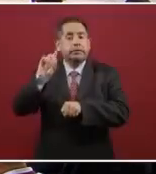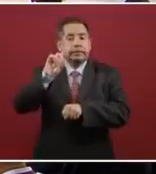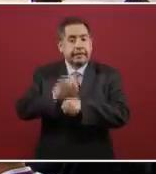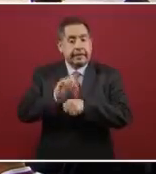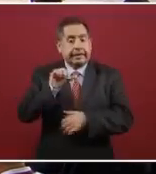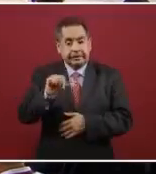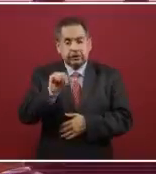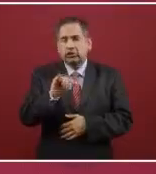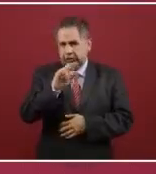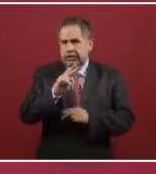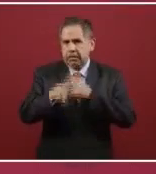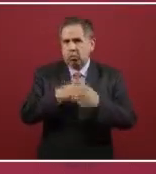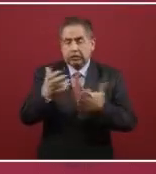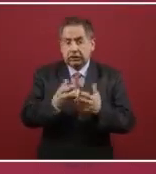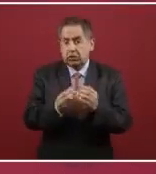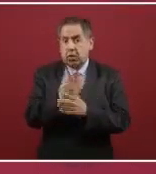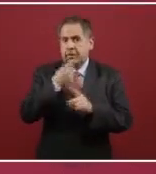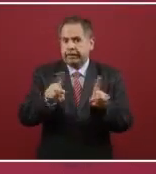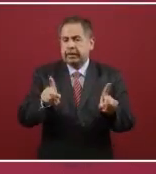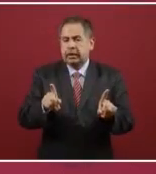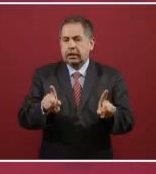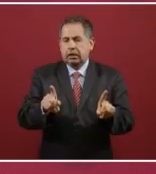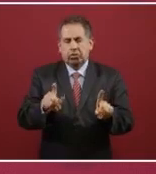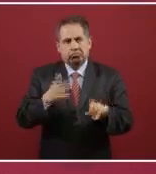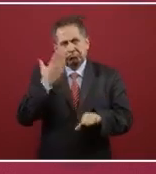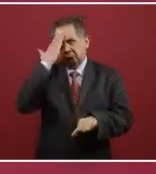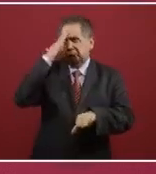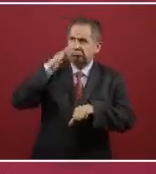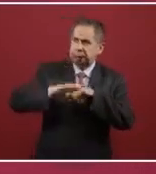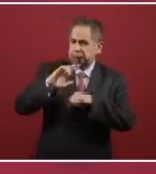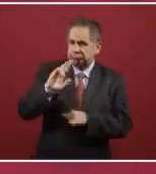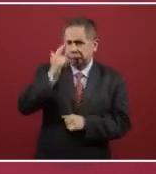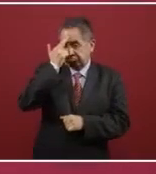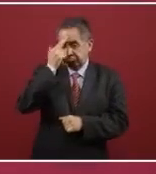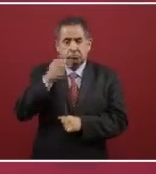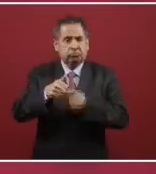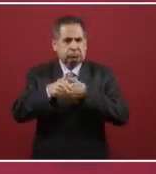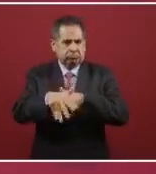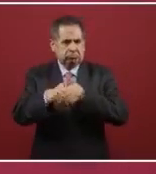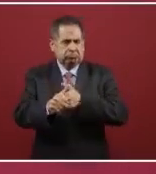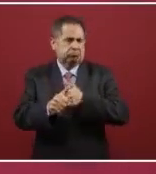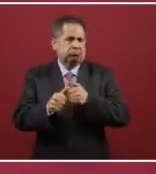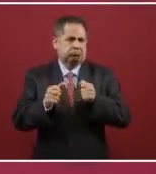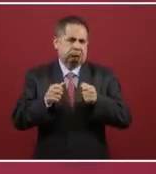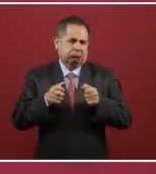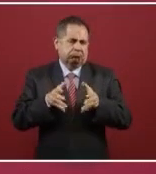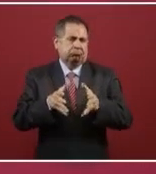acto. ¿El mismo desfile? Conmemorativo, sí, un desfile